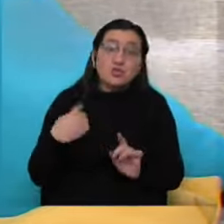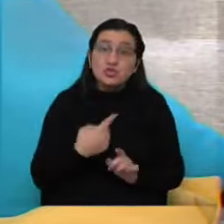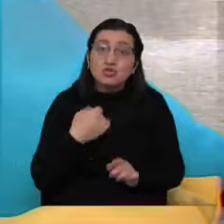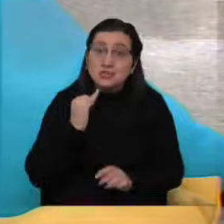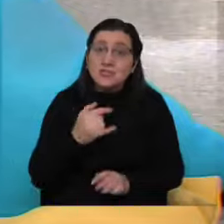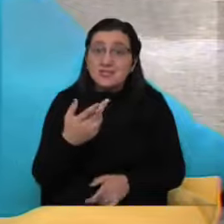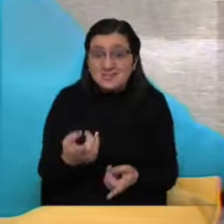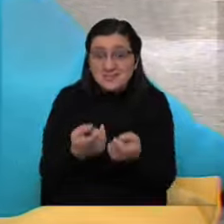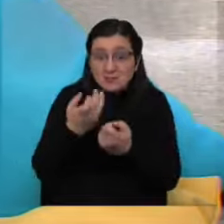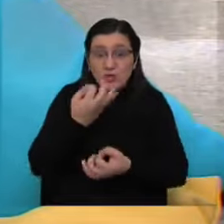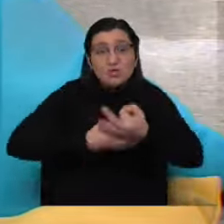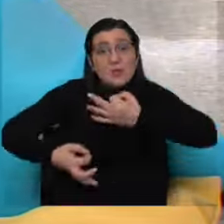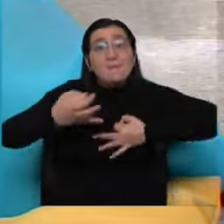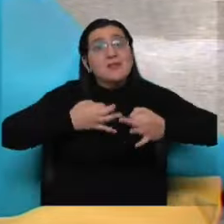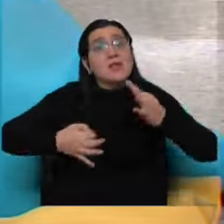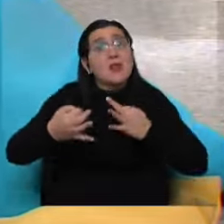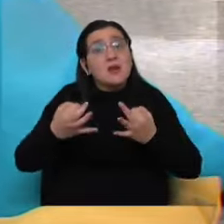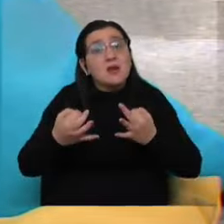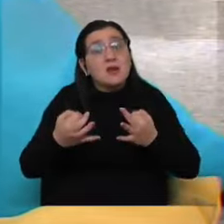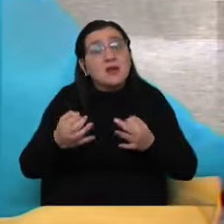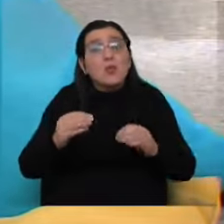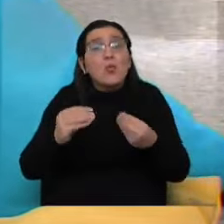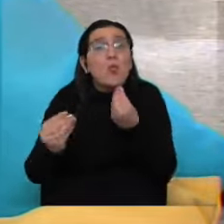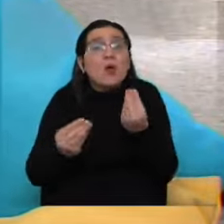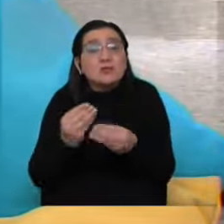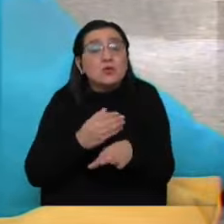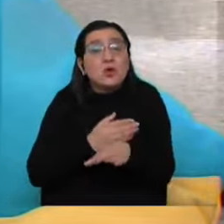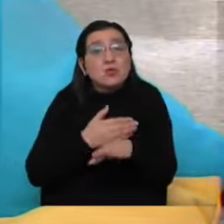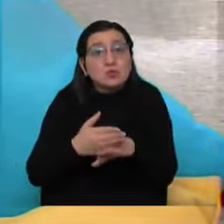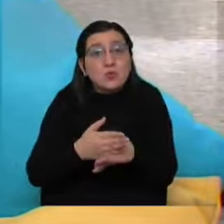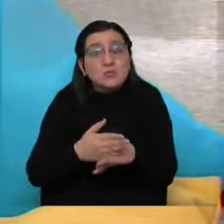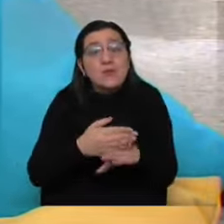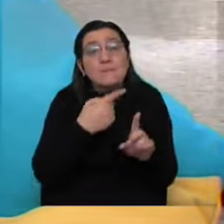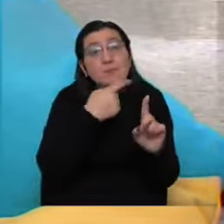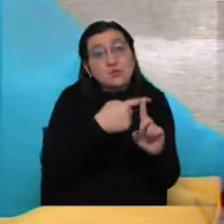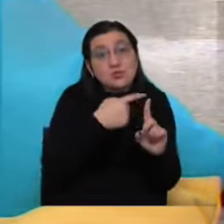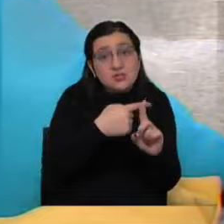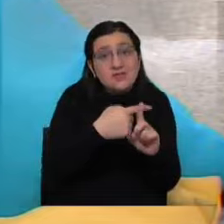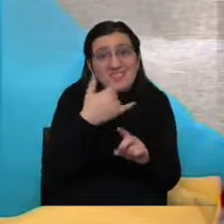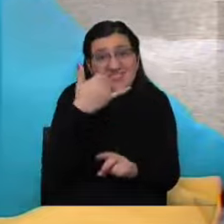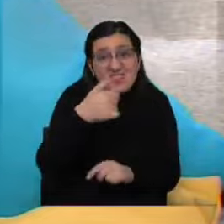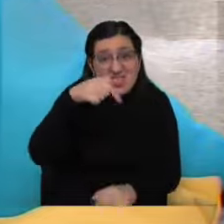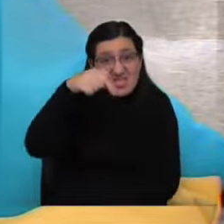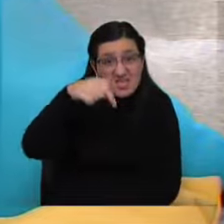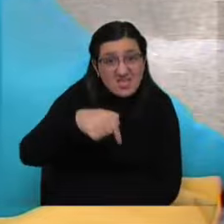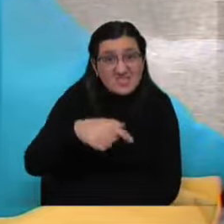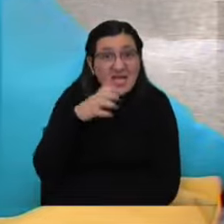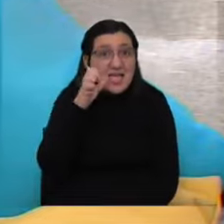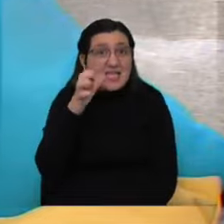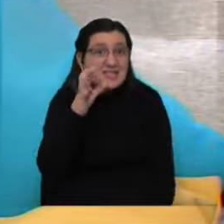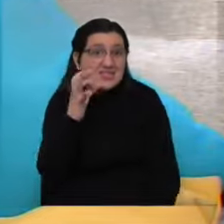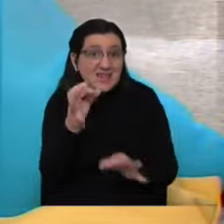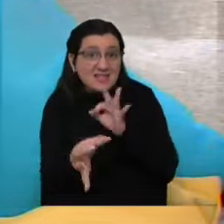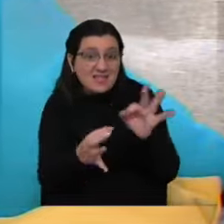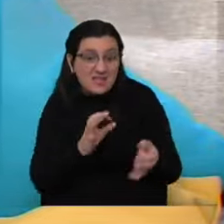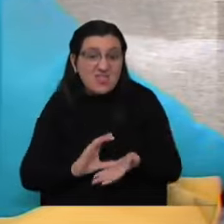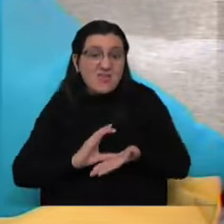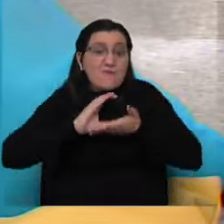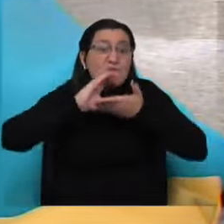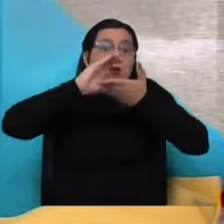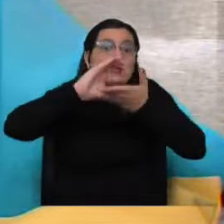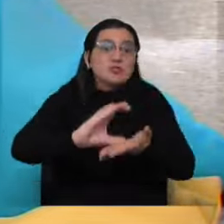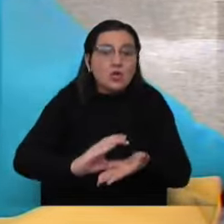nos explique como ciudadanos comunes Qué efectos positivos está teniendo esta esta estrategia de inversión en